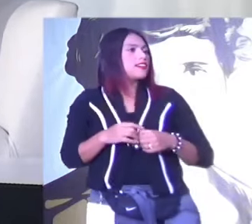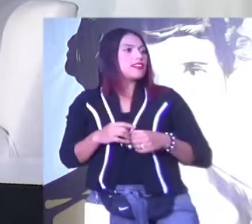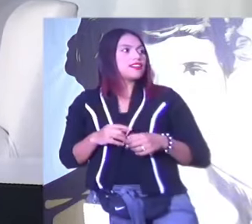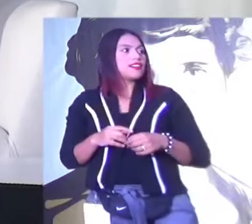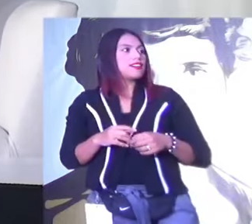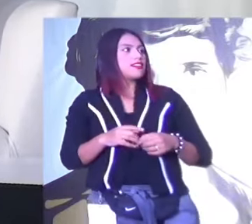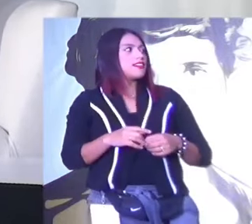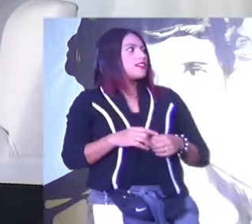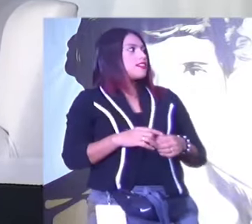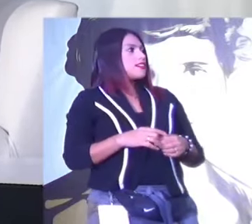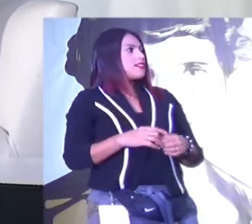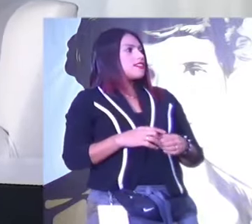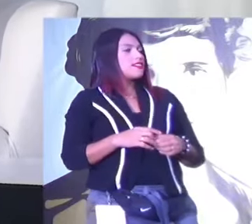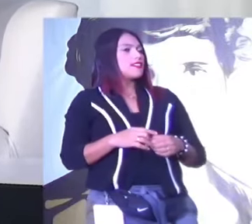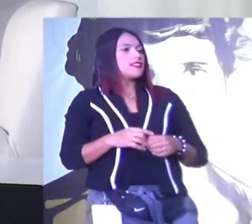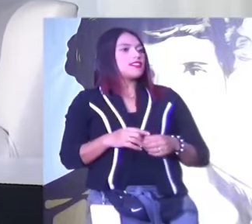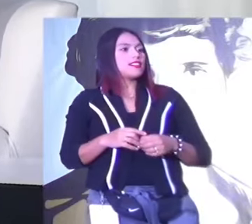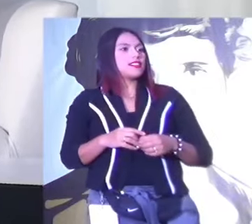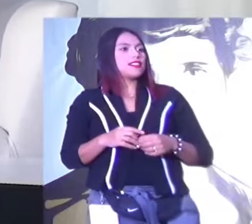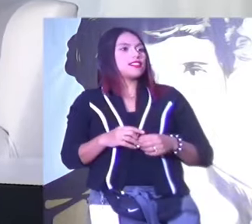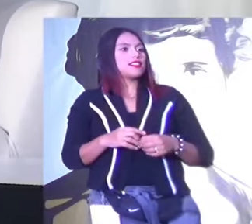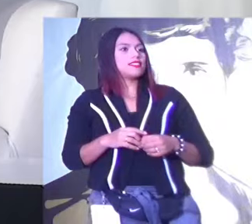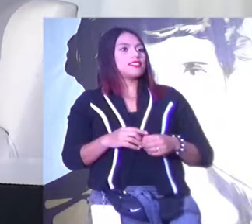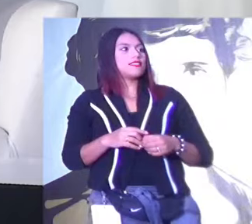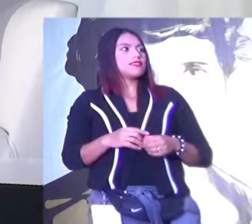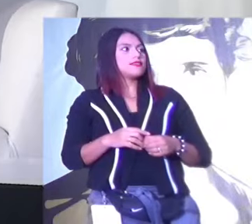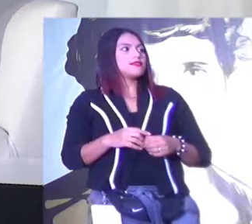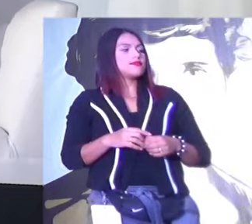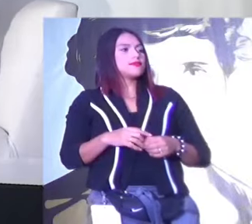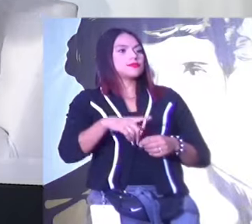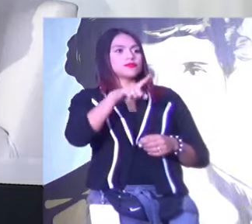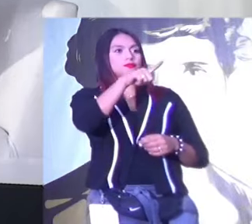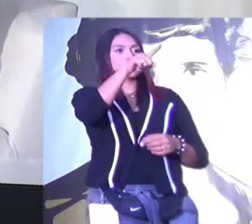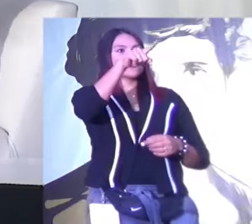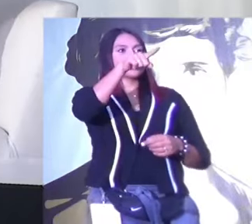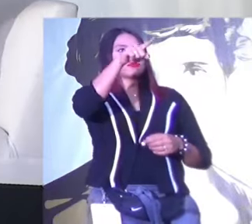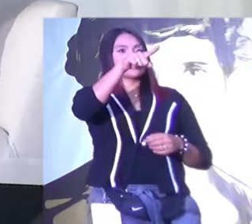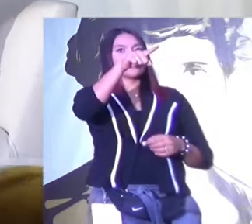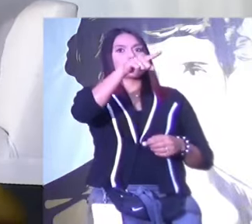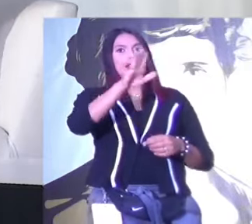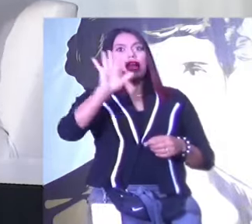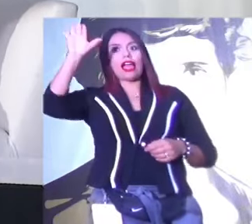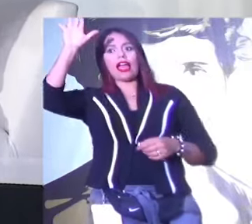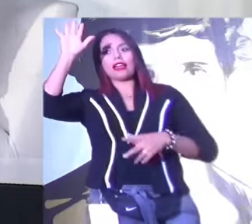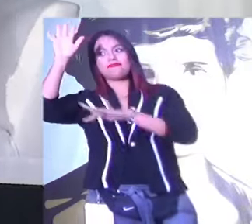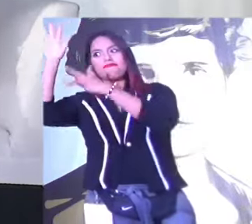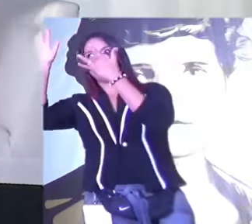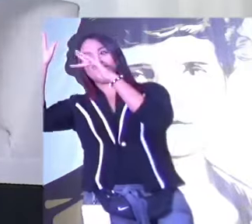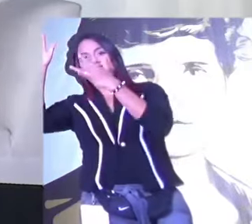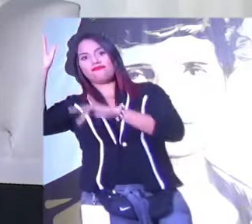¿Alguien nos puede ayudar? Ena, ¿estás por ahí? Aquí está. Para pasar el ya micro. Le duele el brazo, ya le duele el brazo de tanto levantarlo.